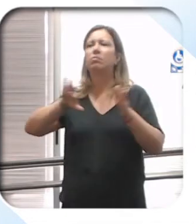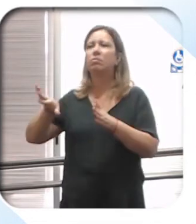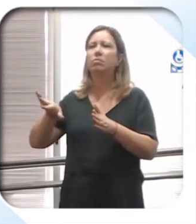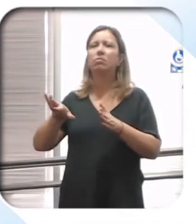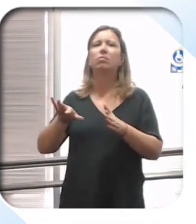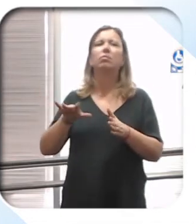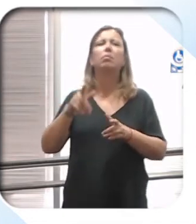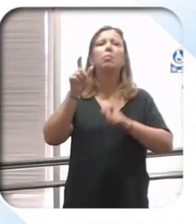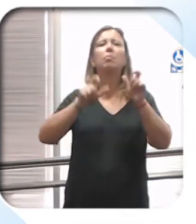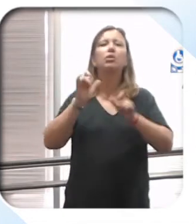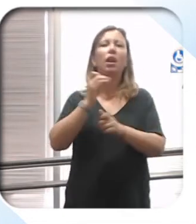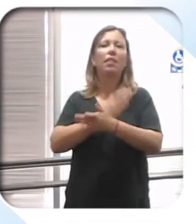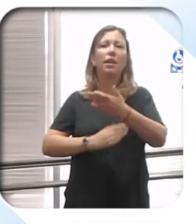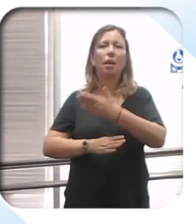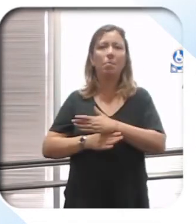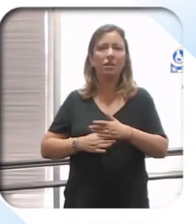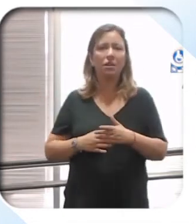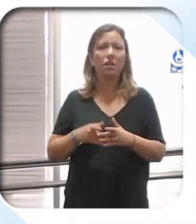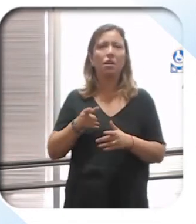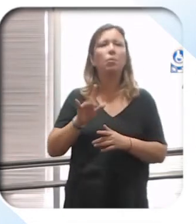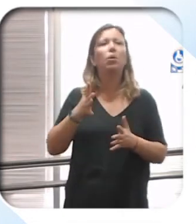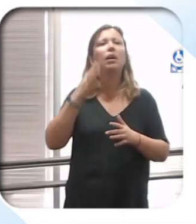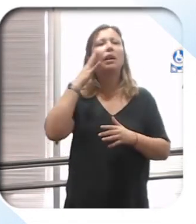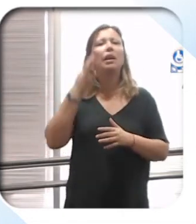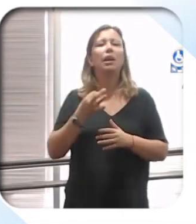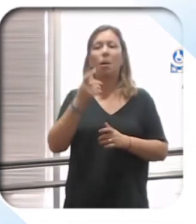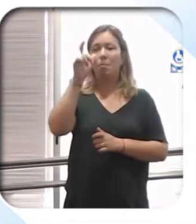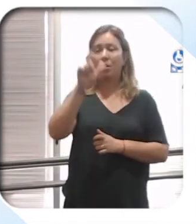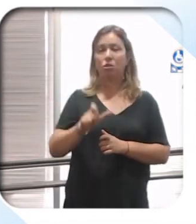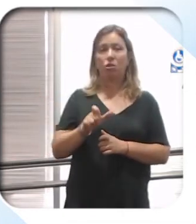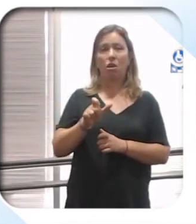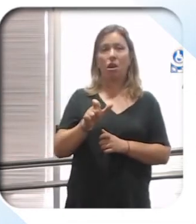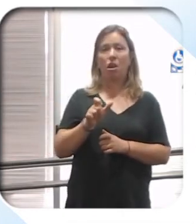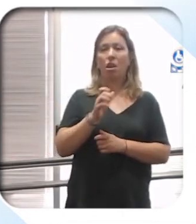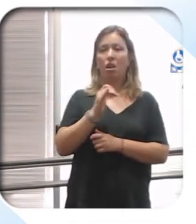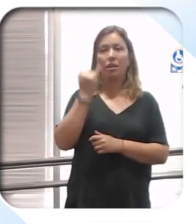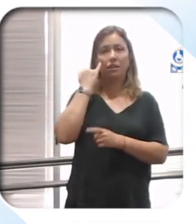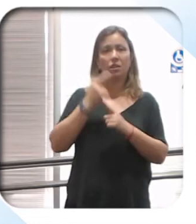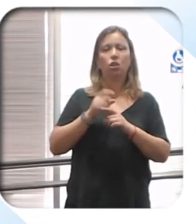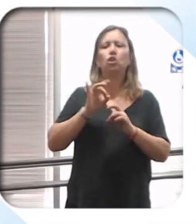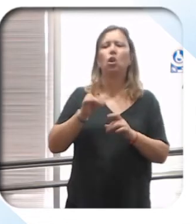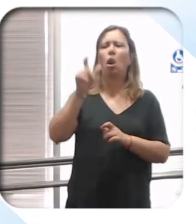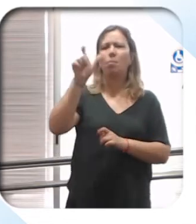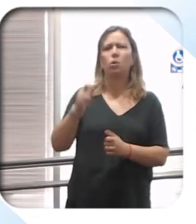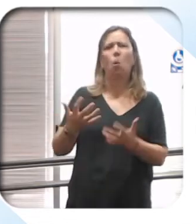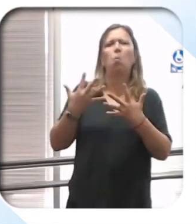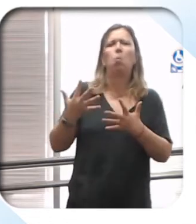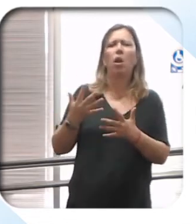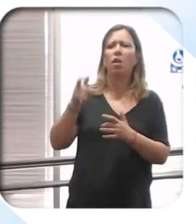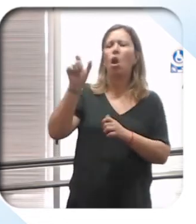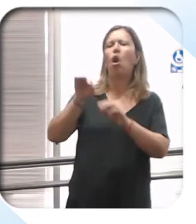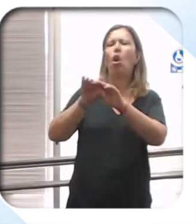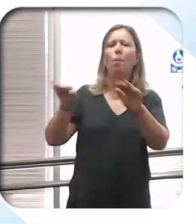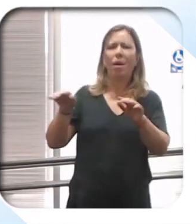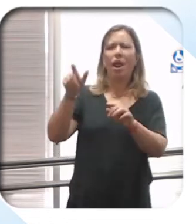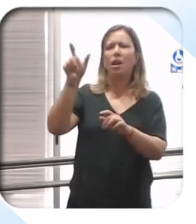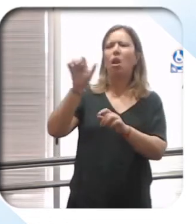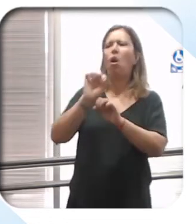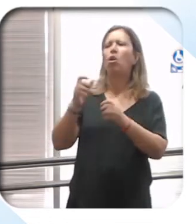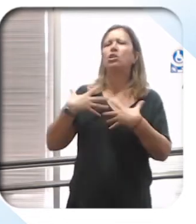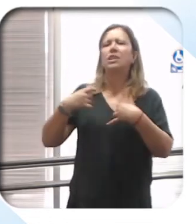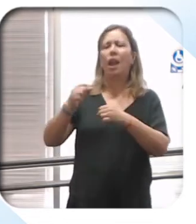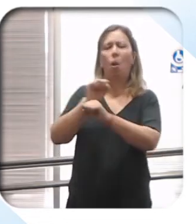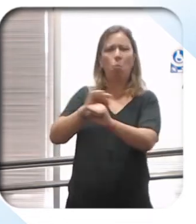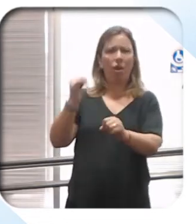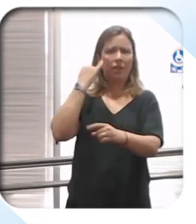por fuera a las personas con discapacidad, porque se considera la sexualidad para aptos, para capaces, para normales, para gente sana, porque